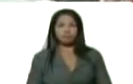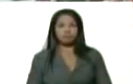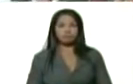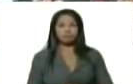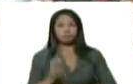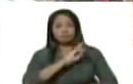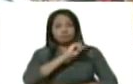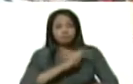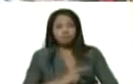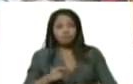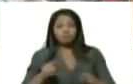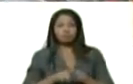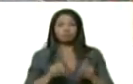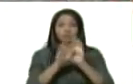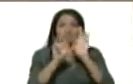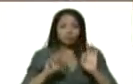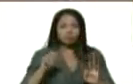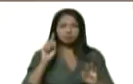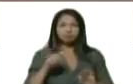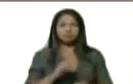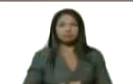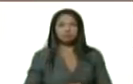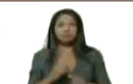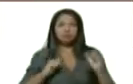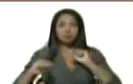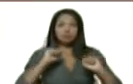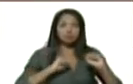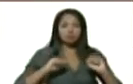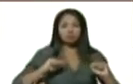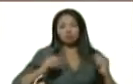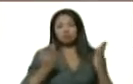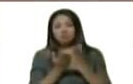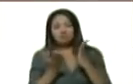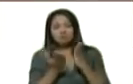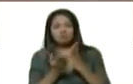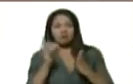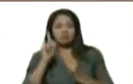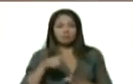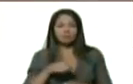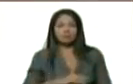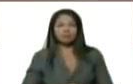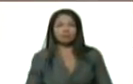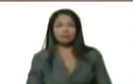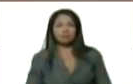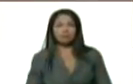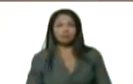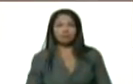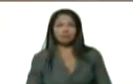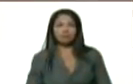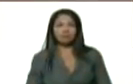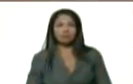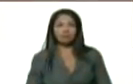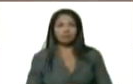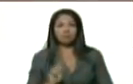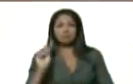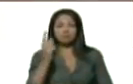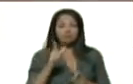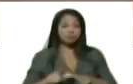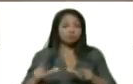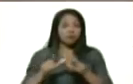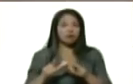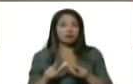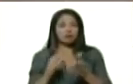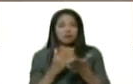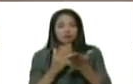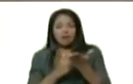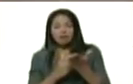Fortalecer los movimientos estudiantiles, en primer lugar y